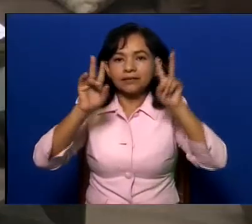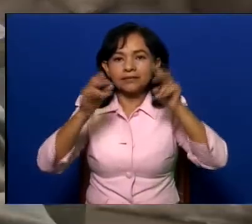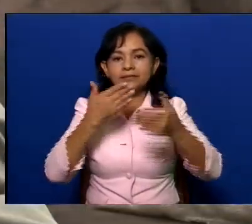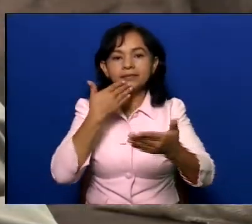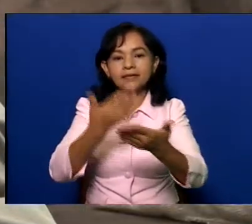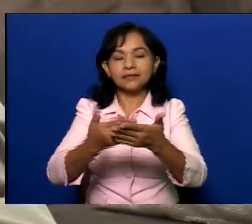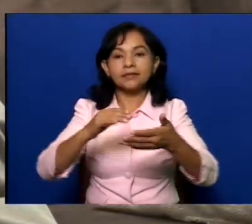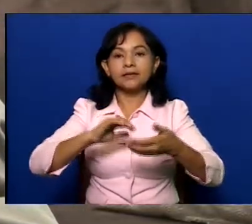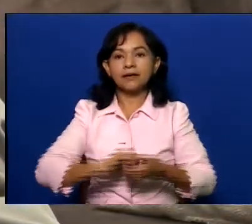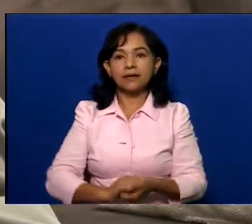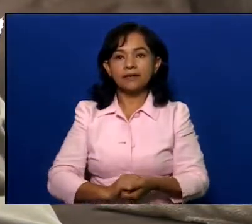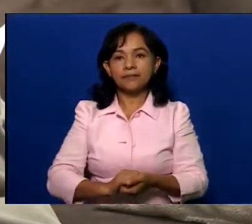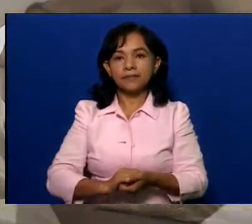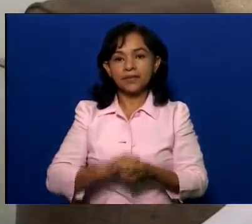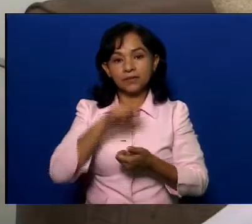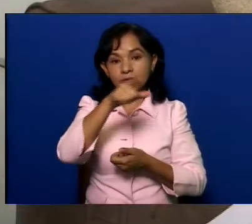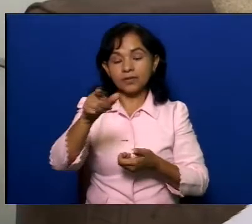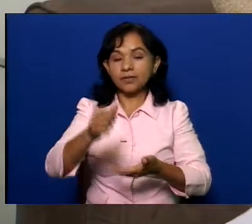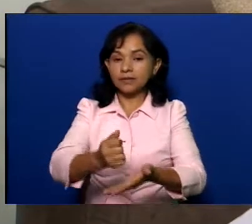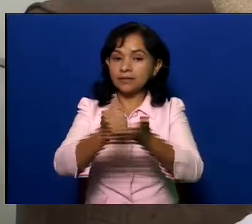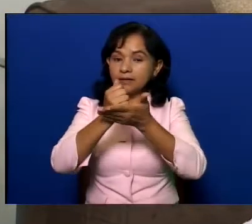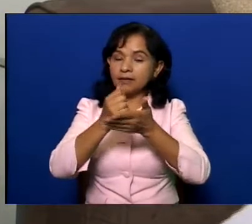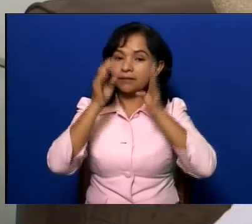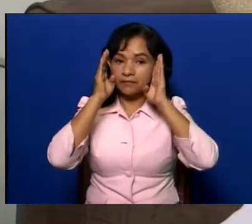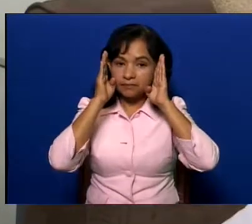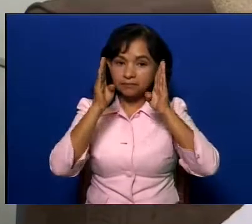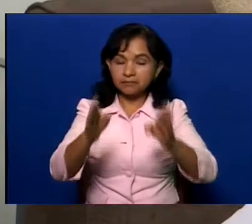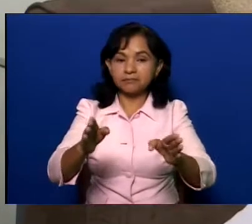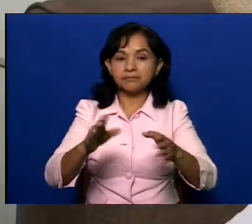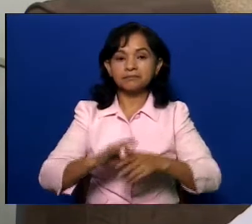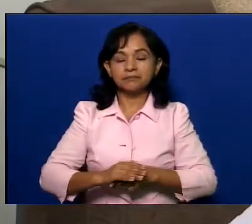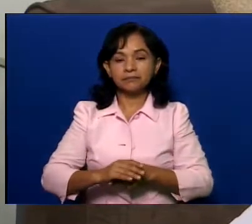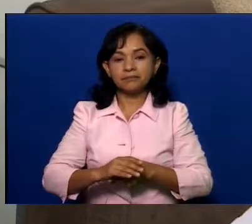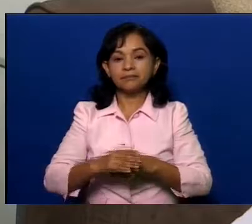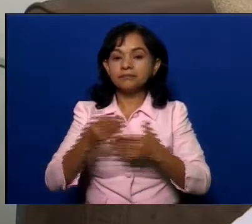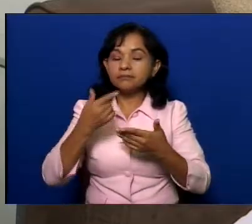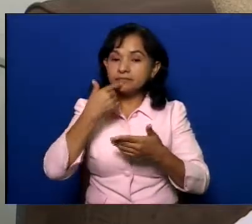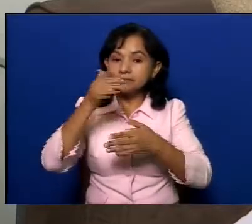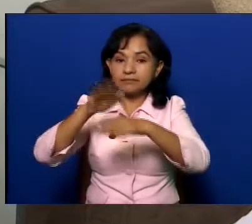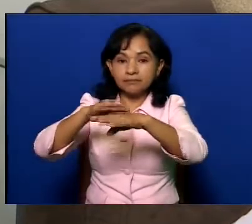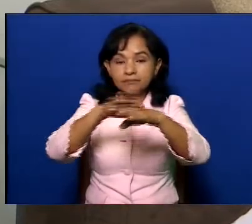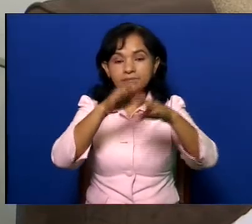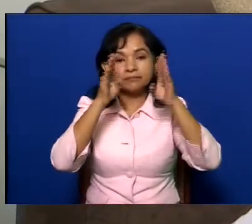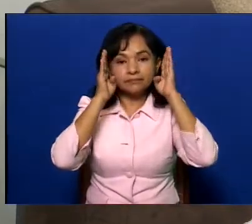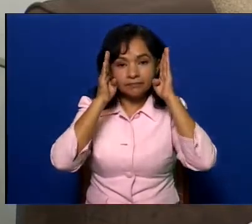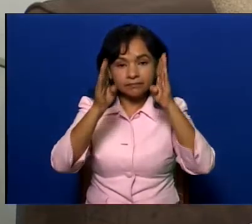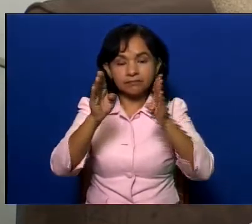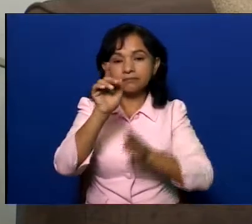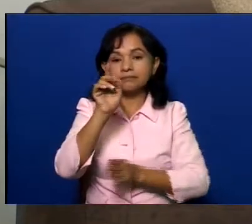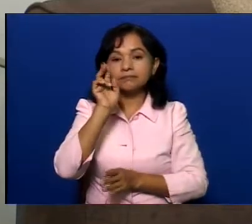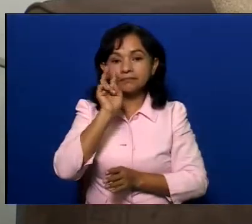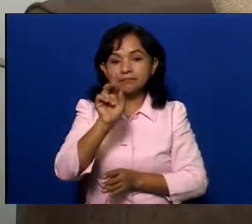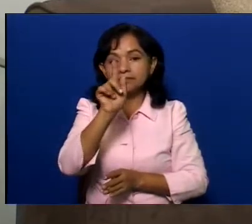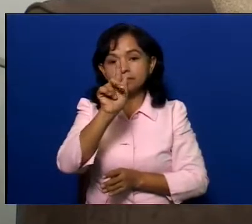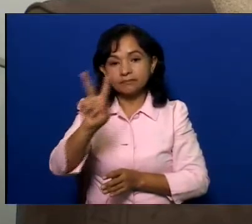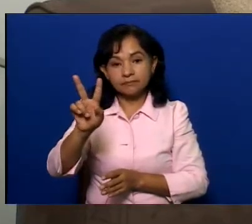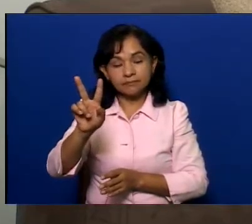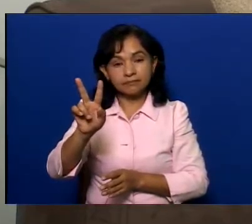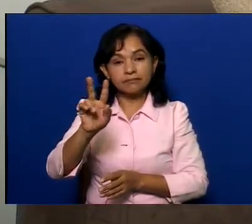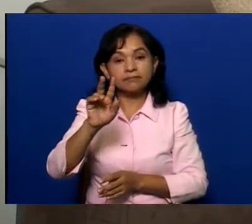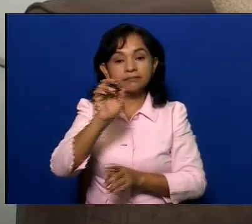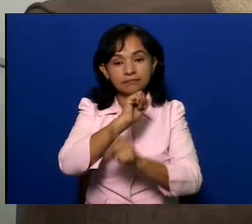seguridad alimentaria y nutricional, nosotros tenemos que cuidar cómo estamos produciendo nuestros alimentos, donde los insecticidas y